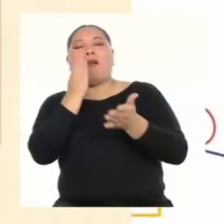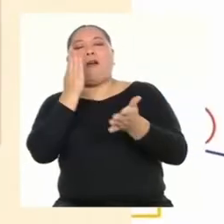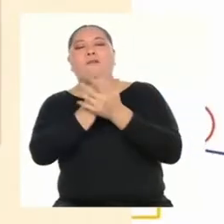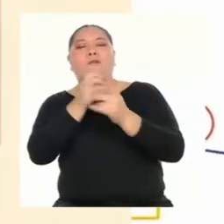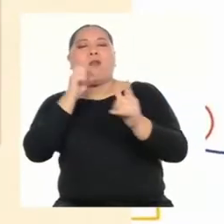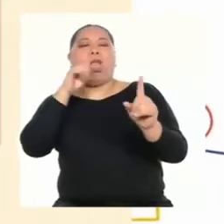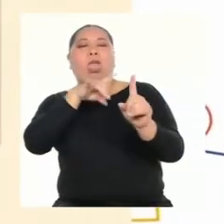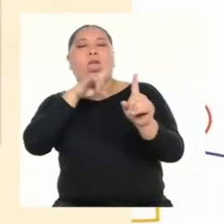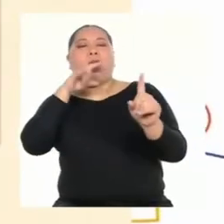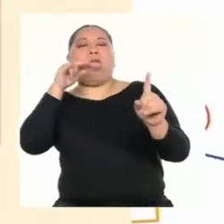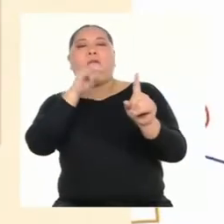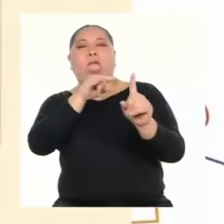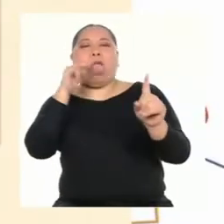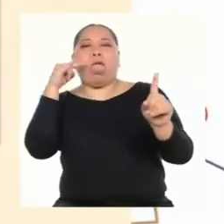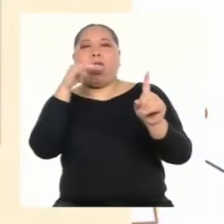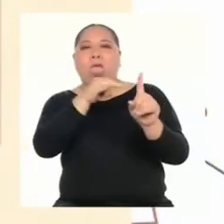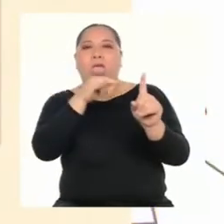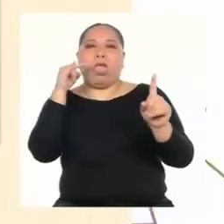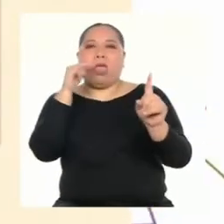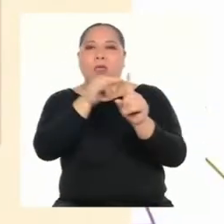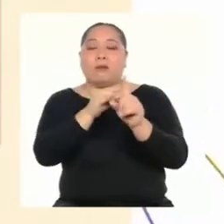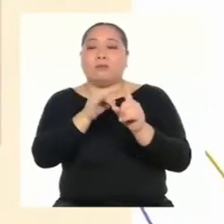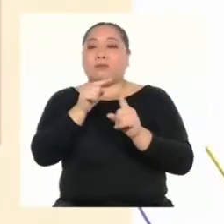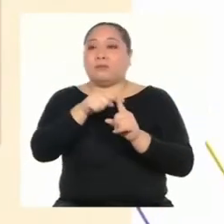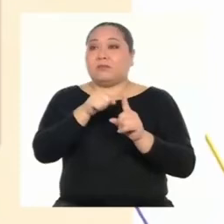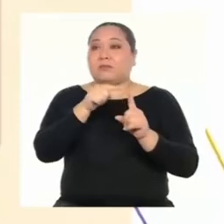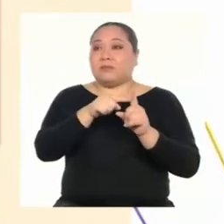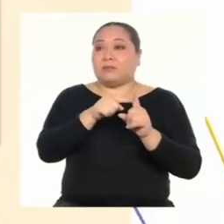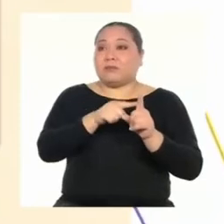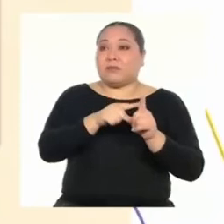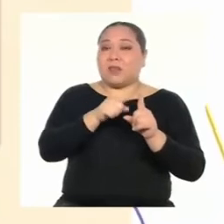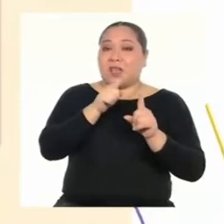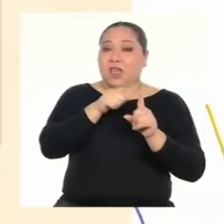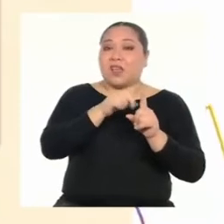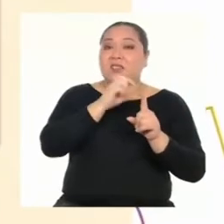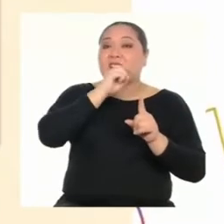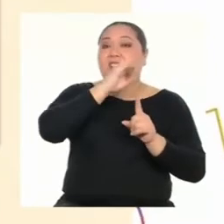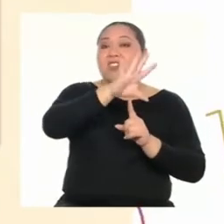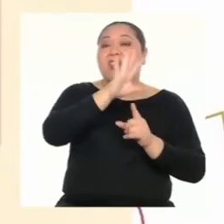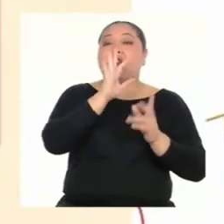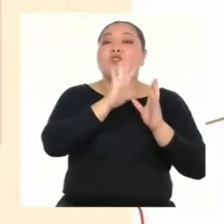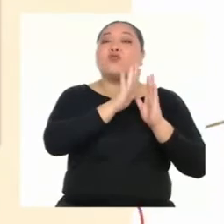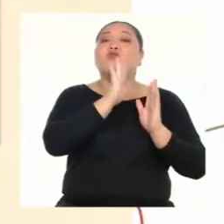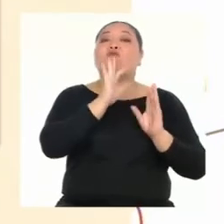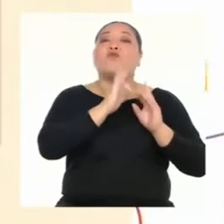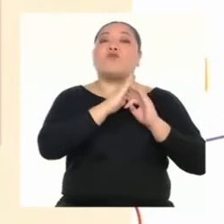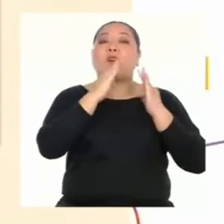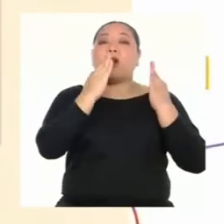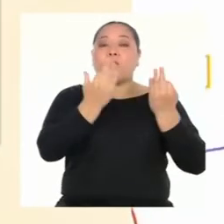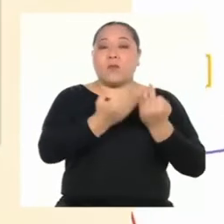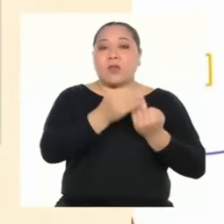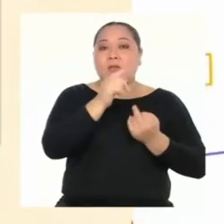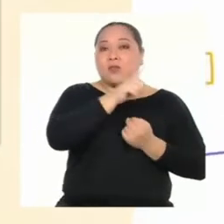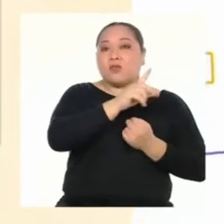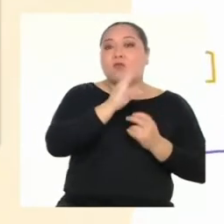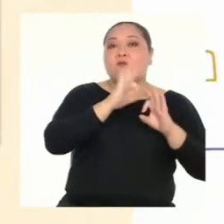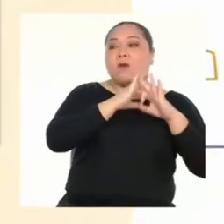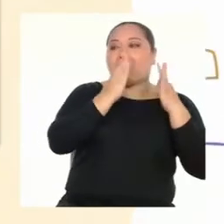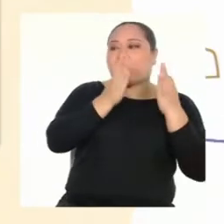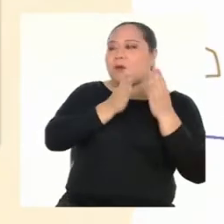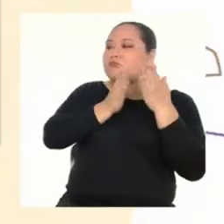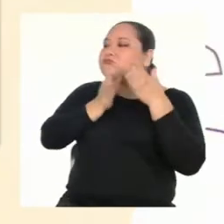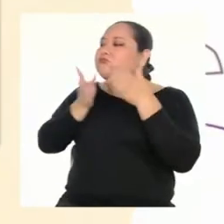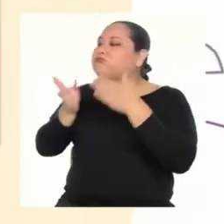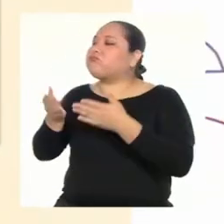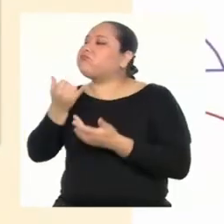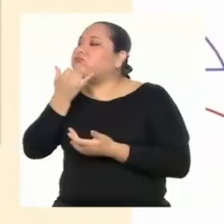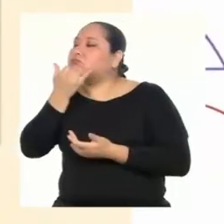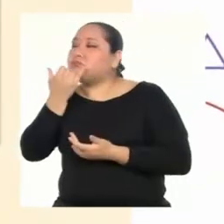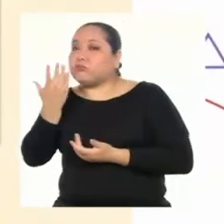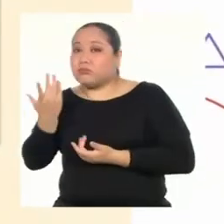molestar. Felizmente, parece que él se lo comunicó a su familia, quienes intervinieron.